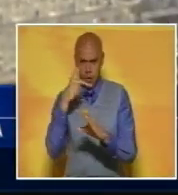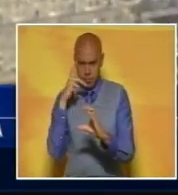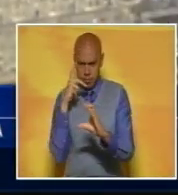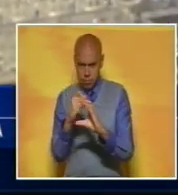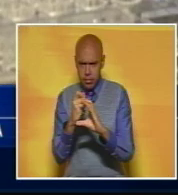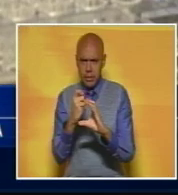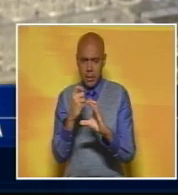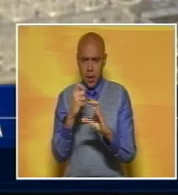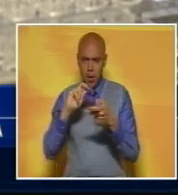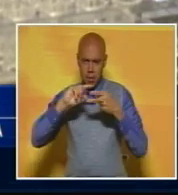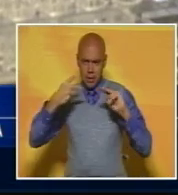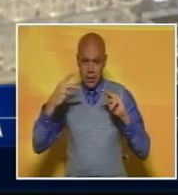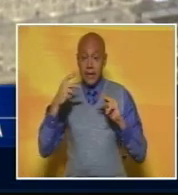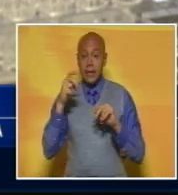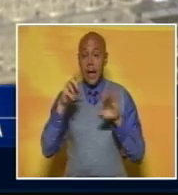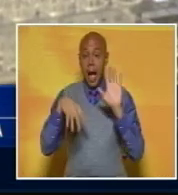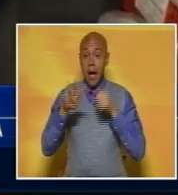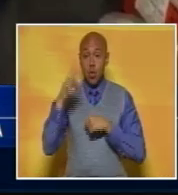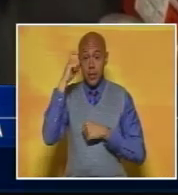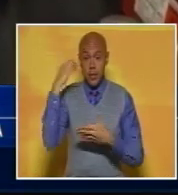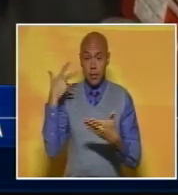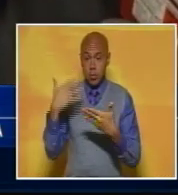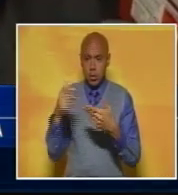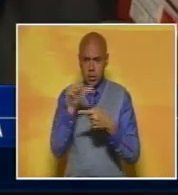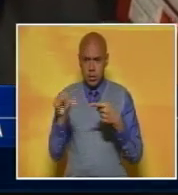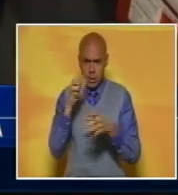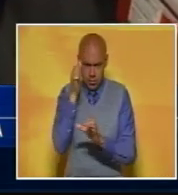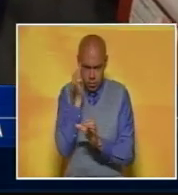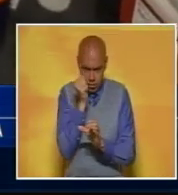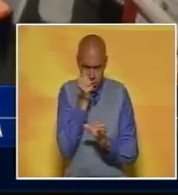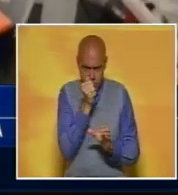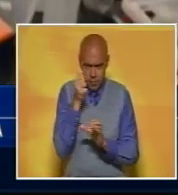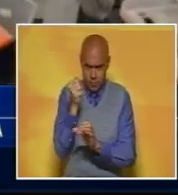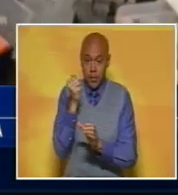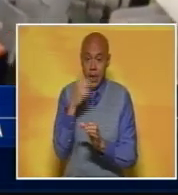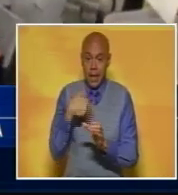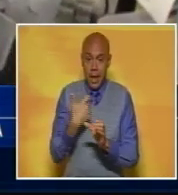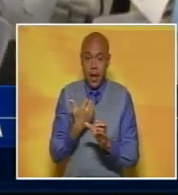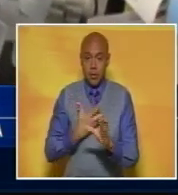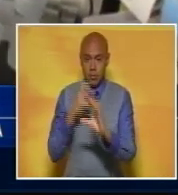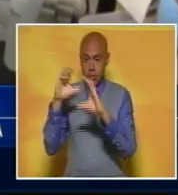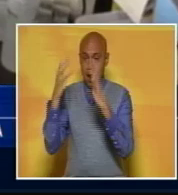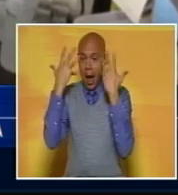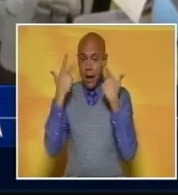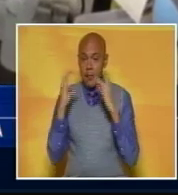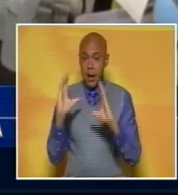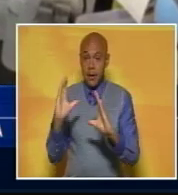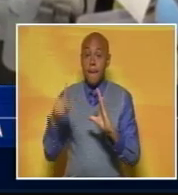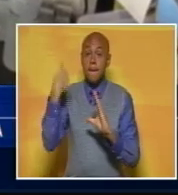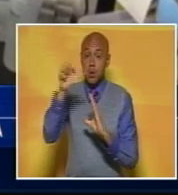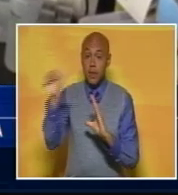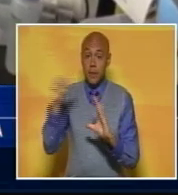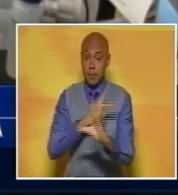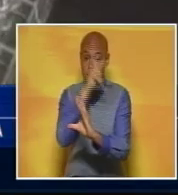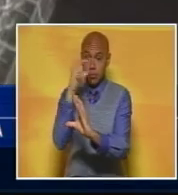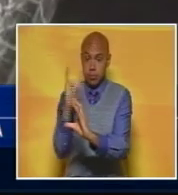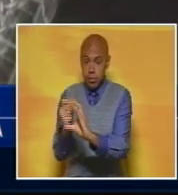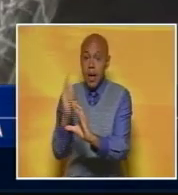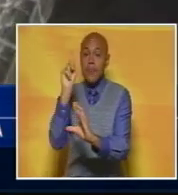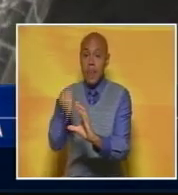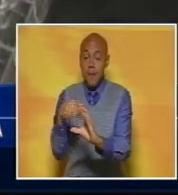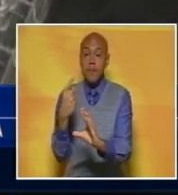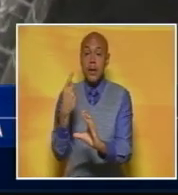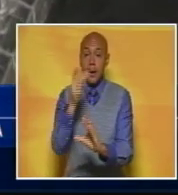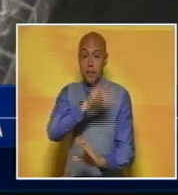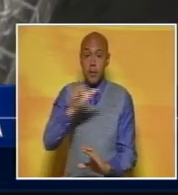potencial en un plazo de 14 días, podrían empezar a probarla en animales la semana próxima y en personas en